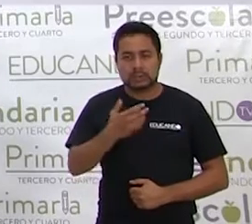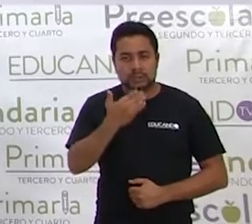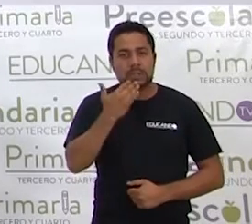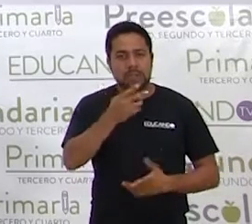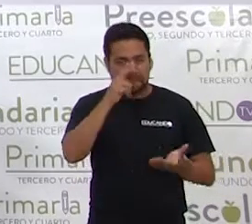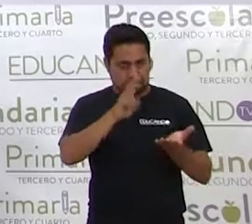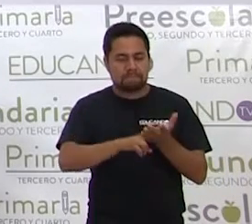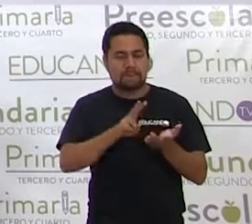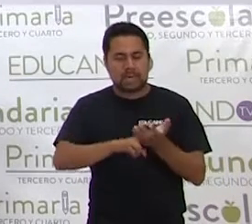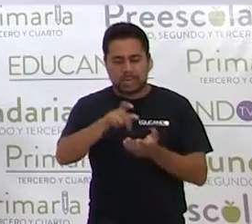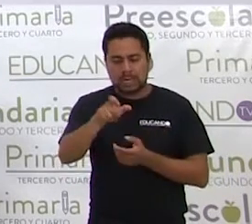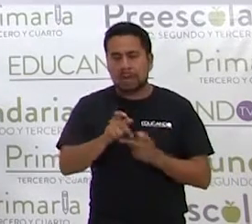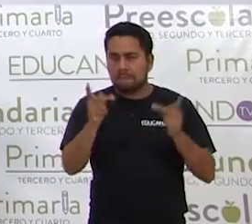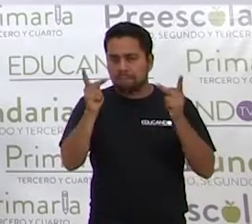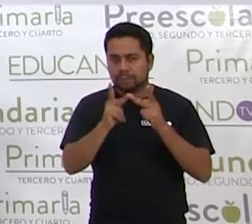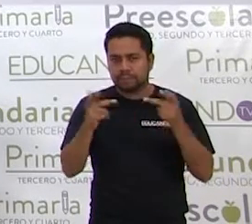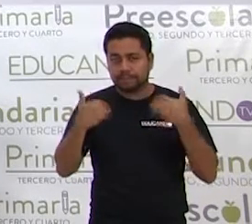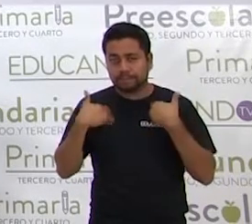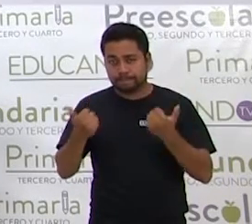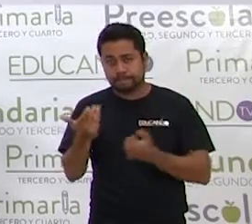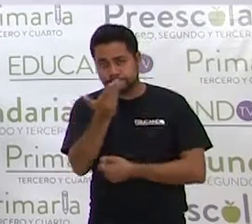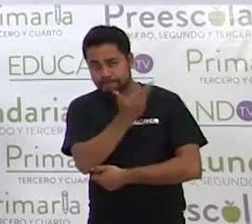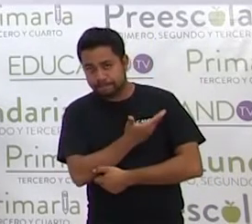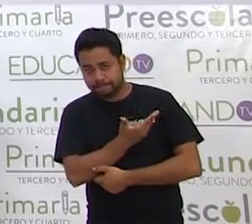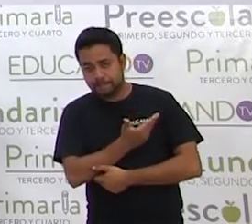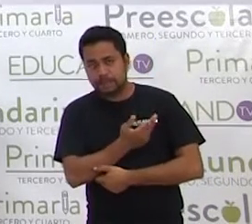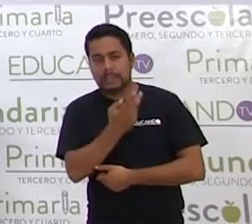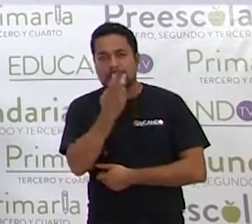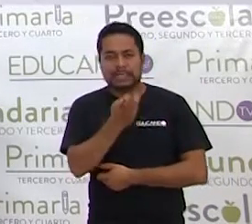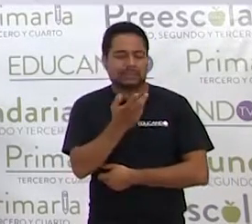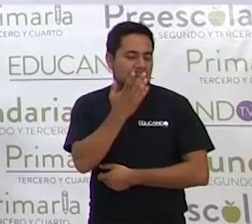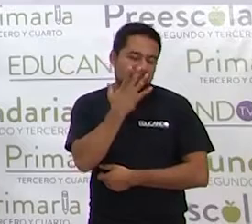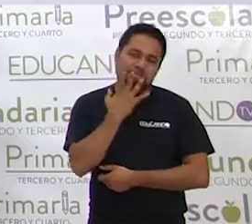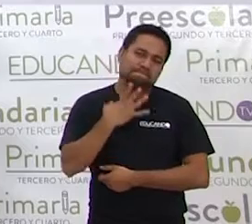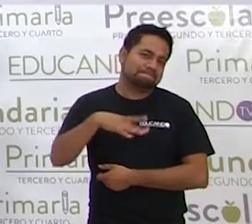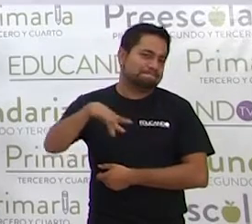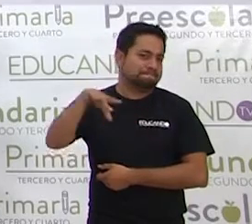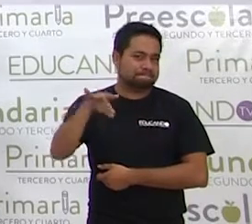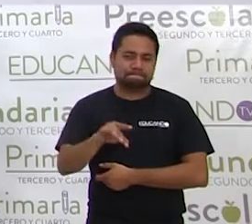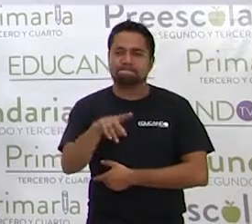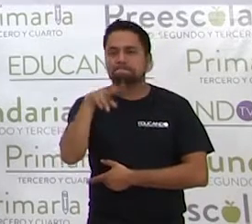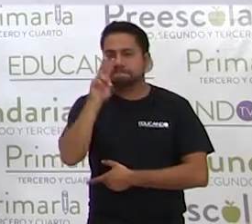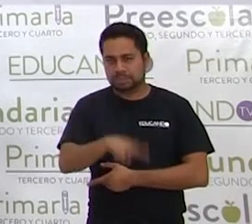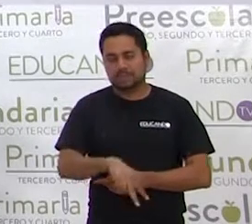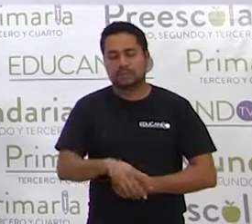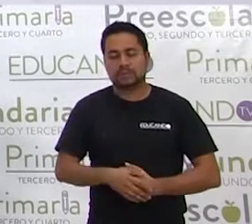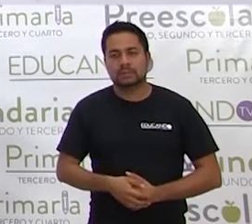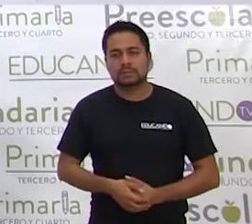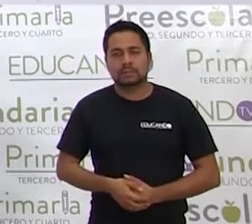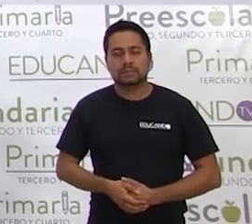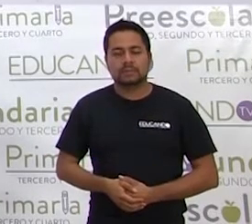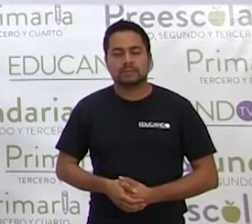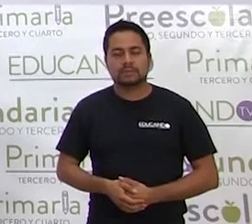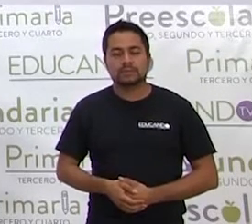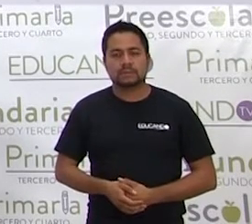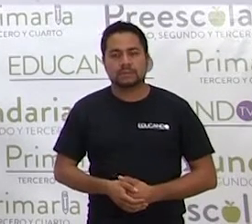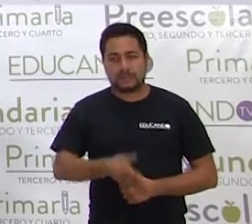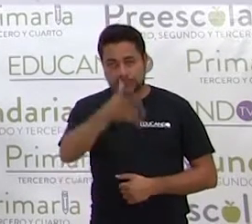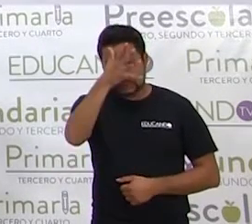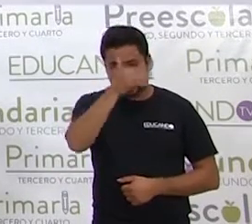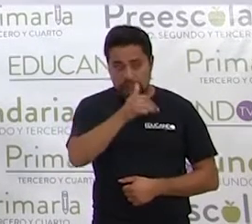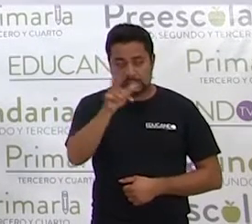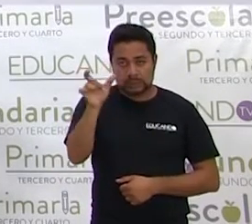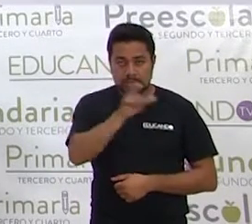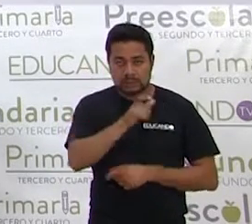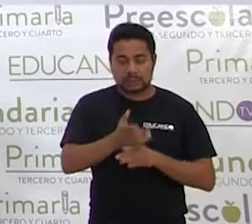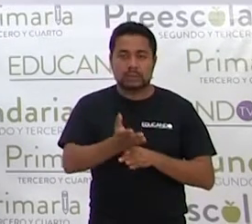mi valor de x si se entendió esto es lo más fácil lo más sencillo acuérdense que cuando hemos